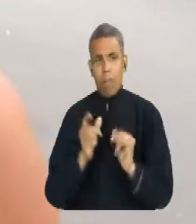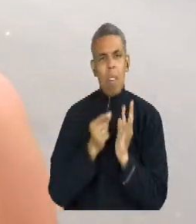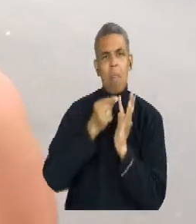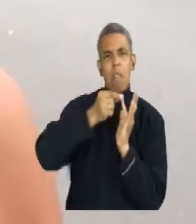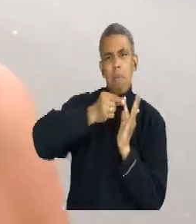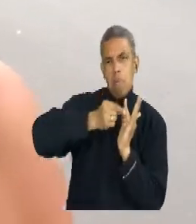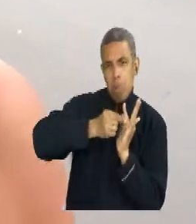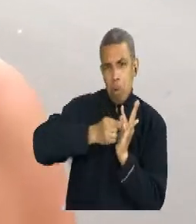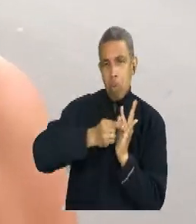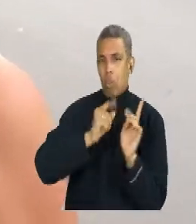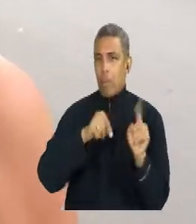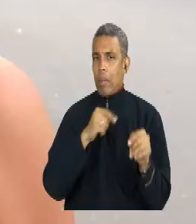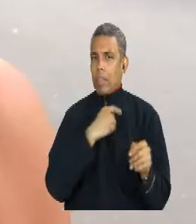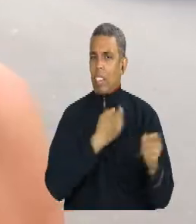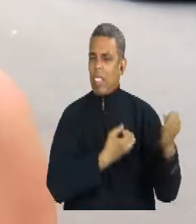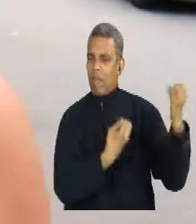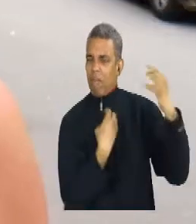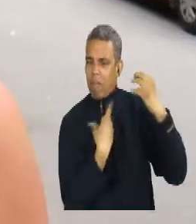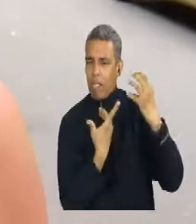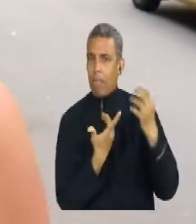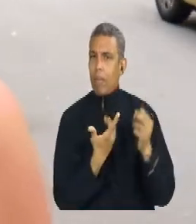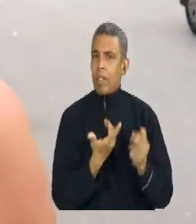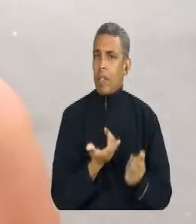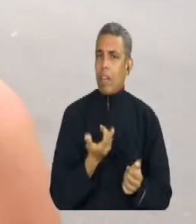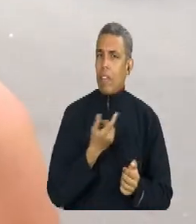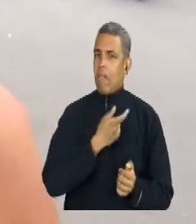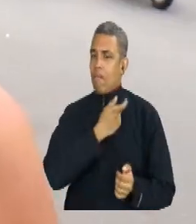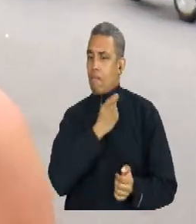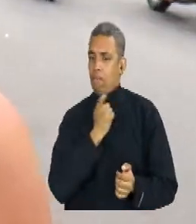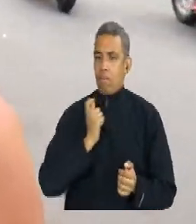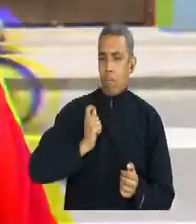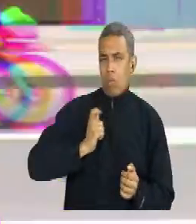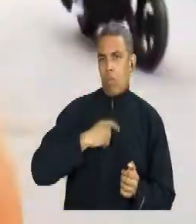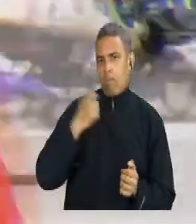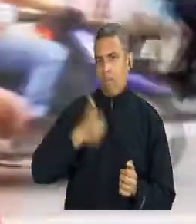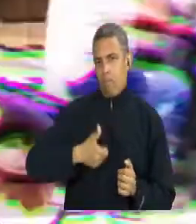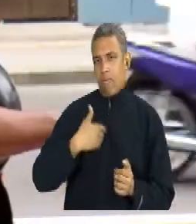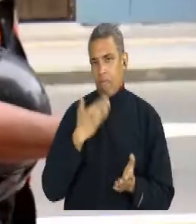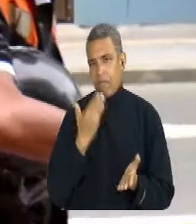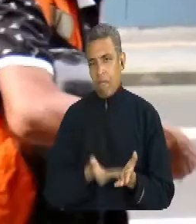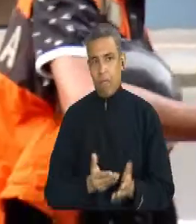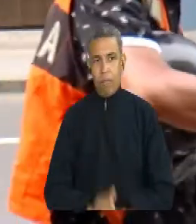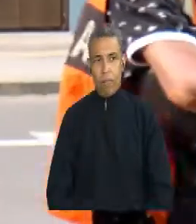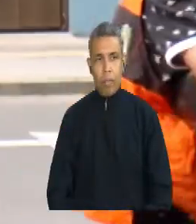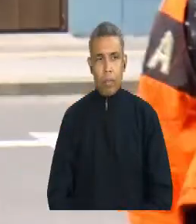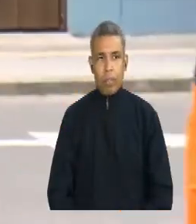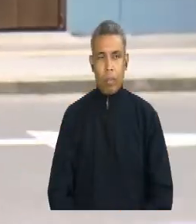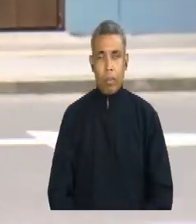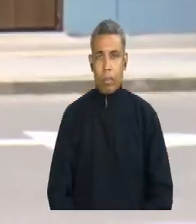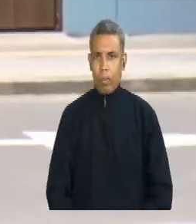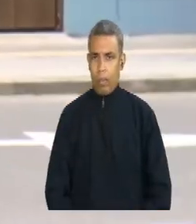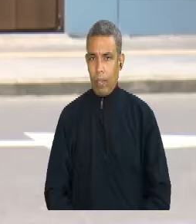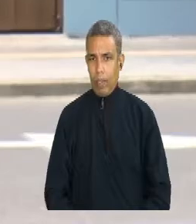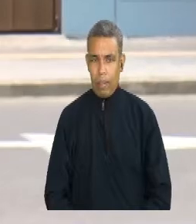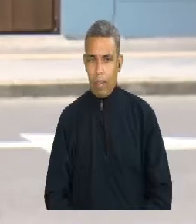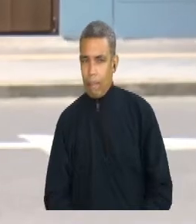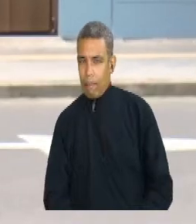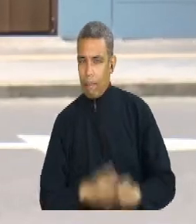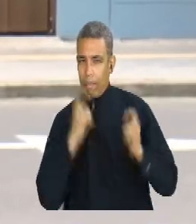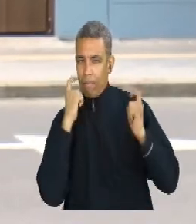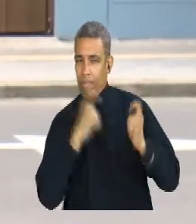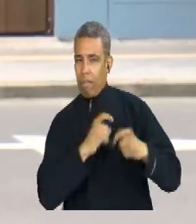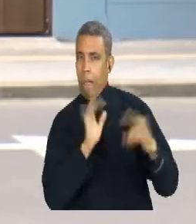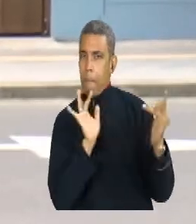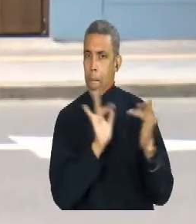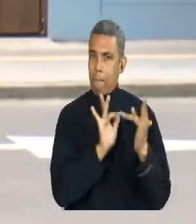con perfumes, con muchas cosas, detalles. Cuando hay química, ¿no? Se enamora usted con... Si no hay química, no se